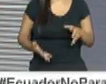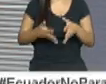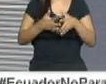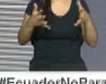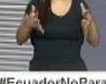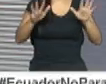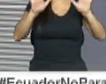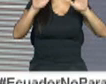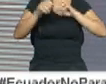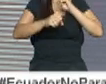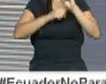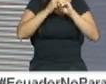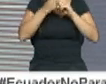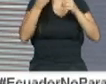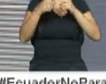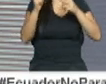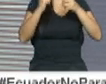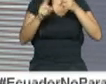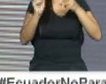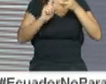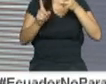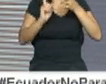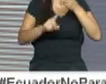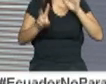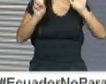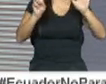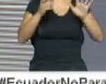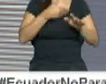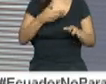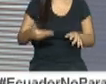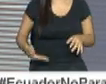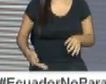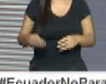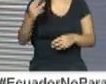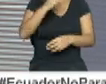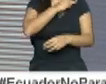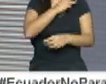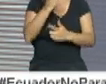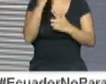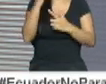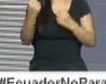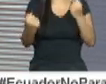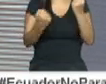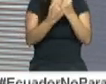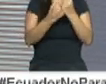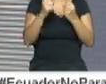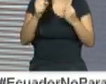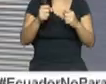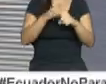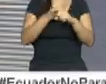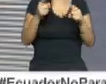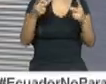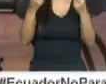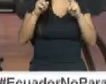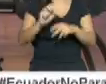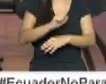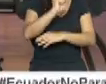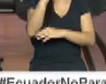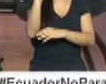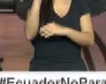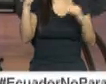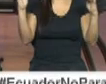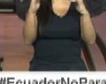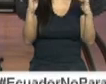rol que jugó las Fuerzas Armadas. Y luego también en lo que significó este gran triunfo militar en la guerra del